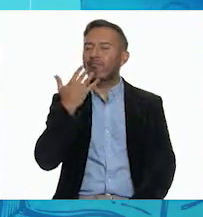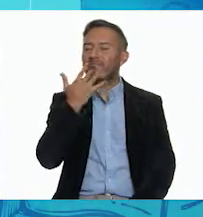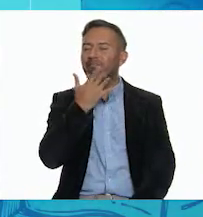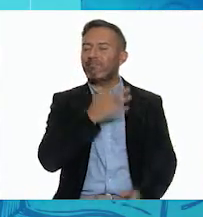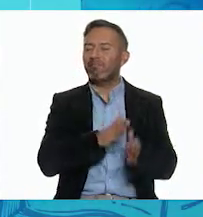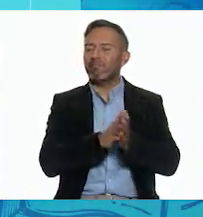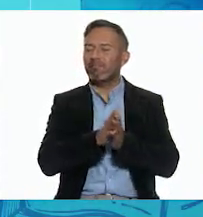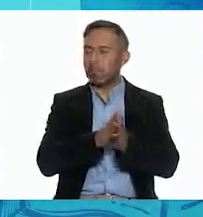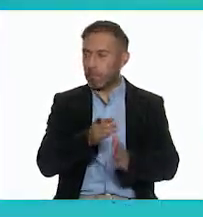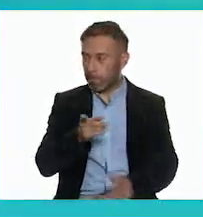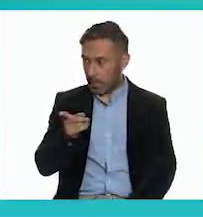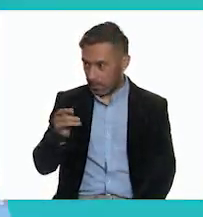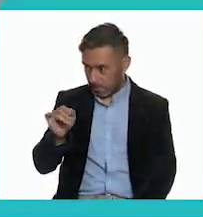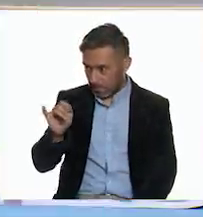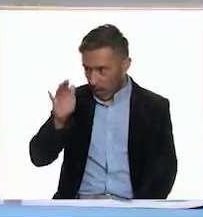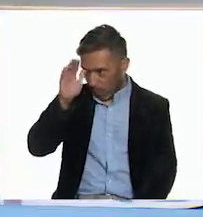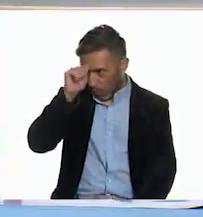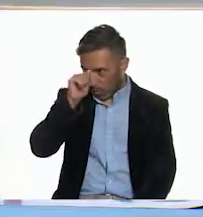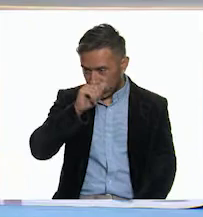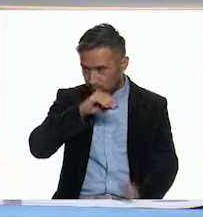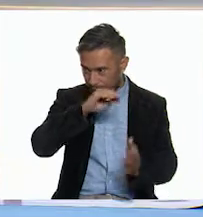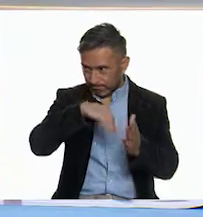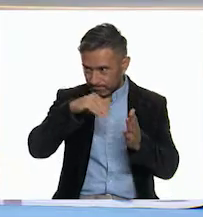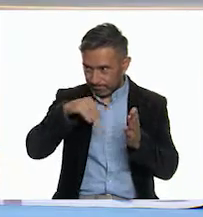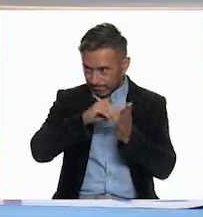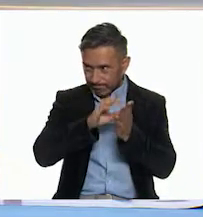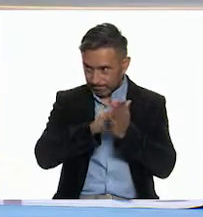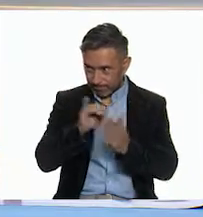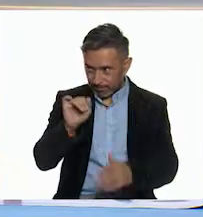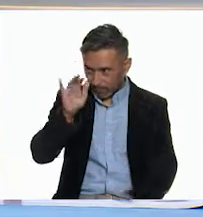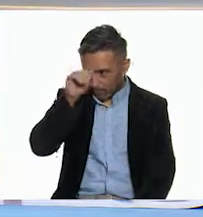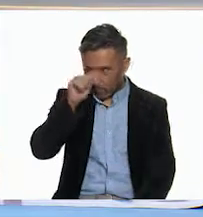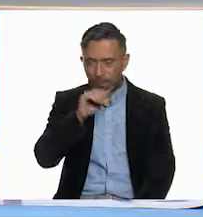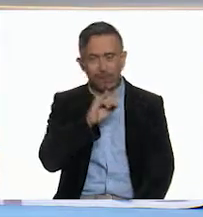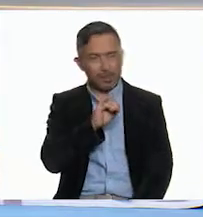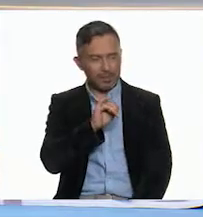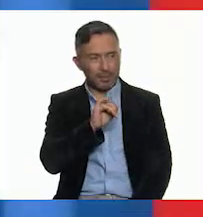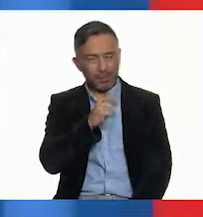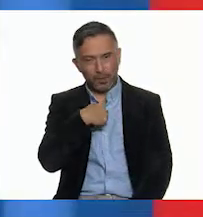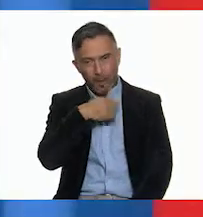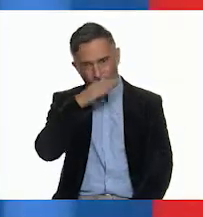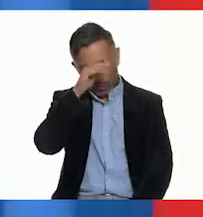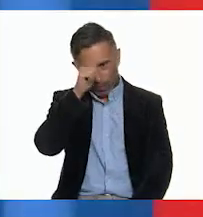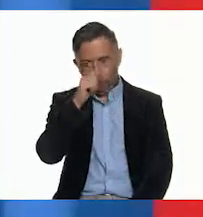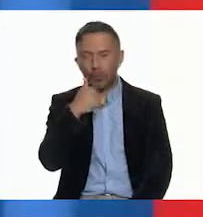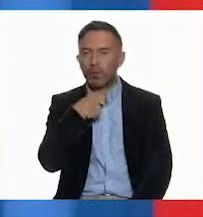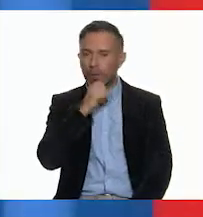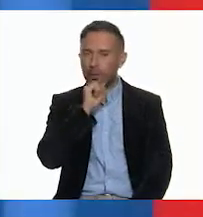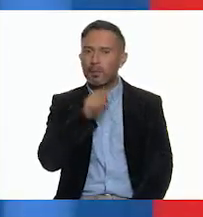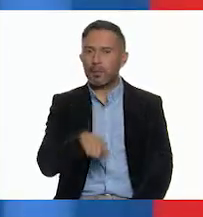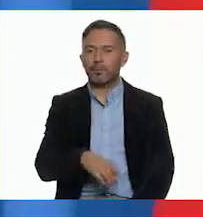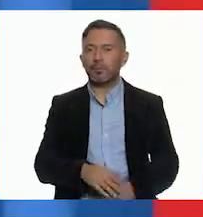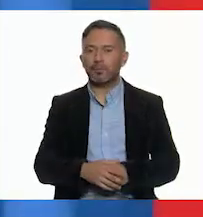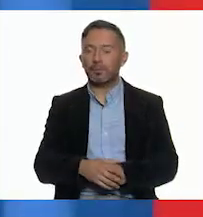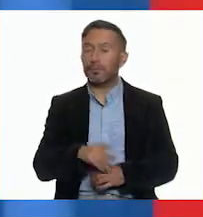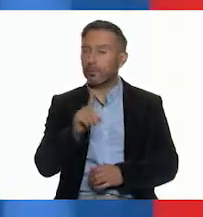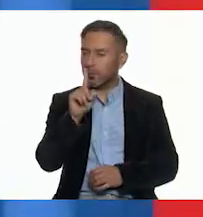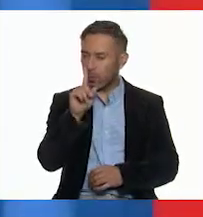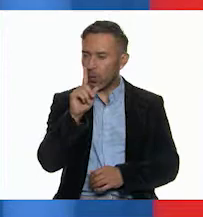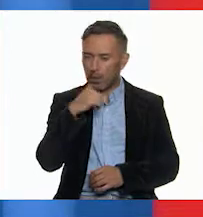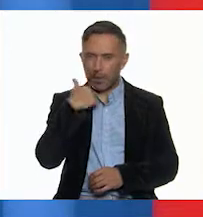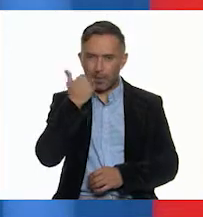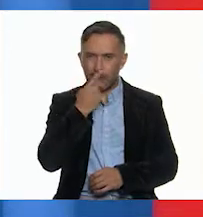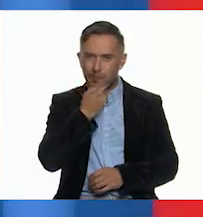acuerdo? Sí, ¿Cómo vamos llenando la tabla? Sí, maestra, estoy de acuerdo. Yo también, aunque sí me gustaría decir